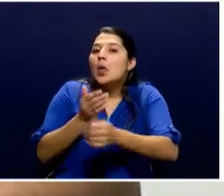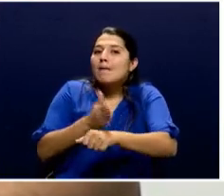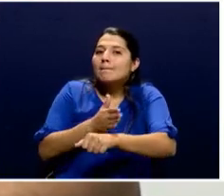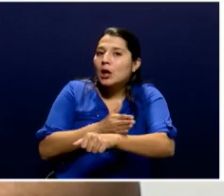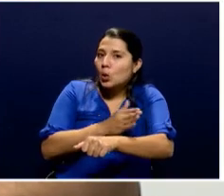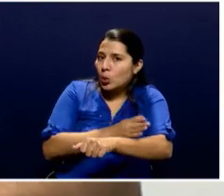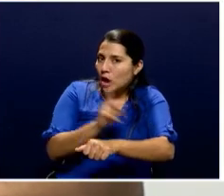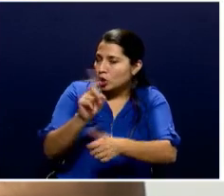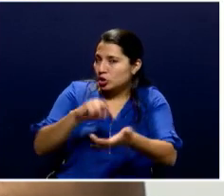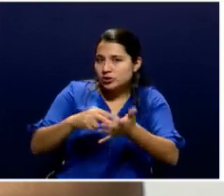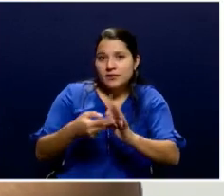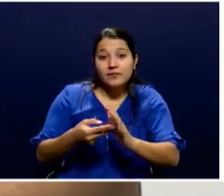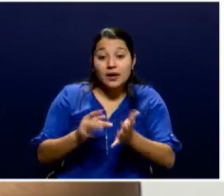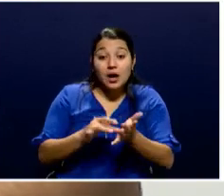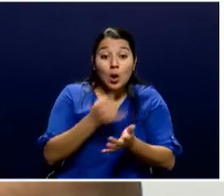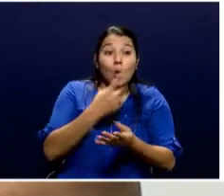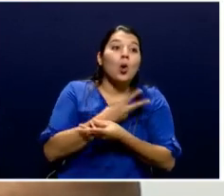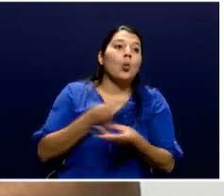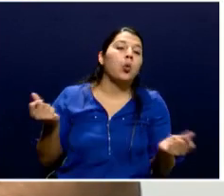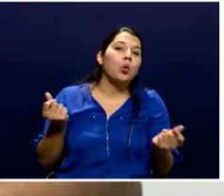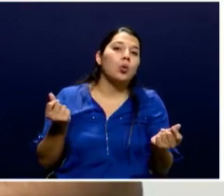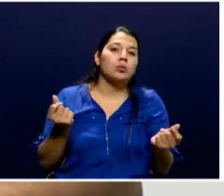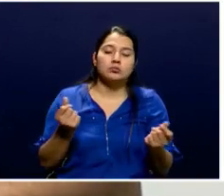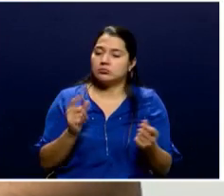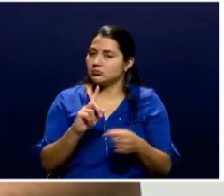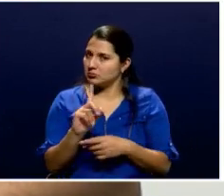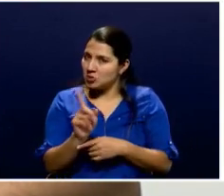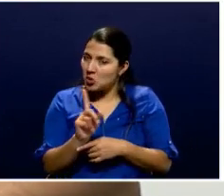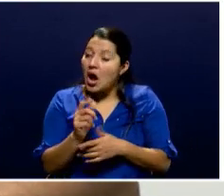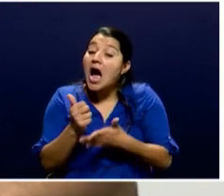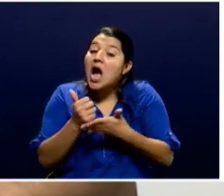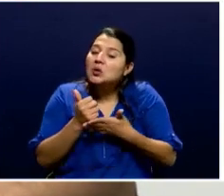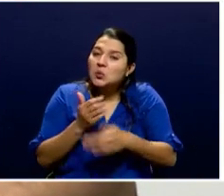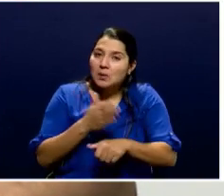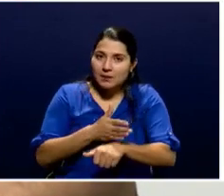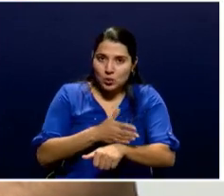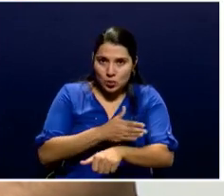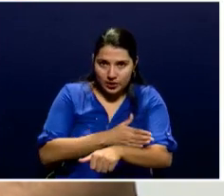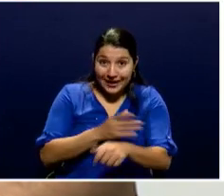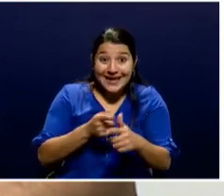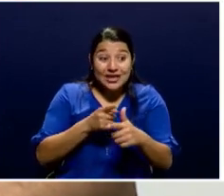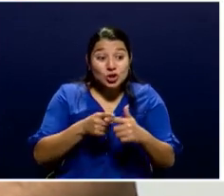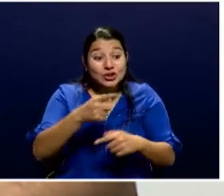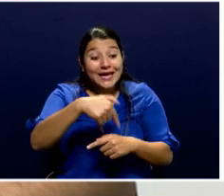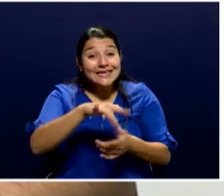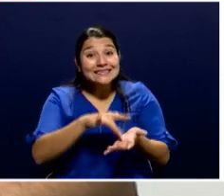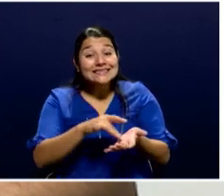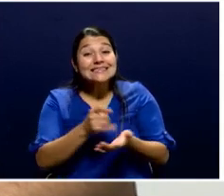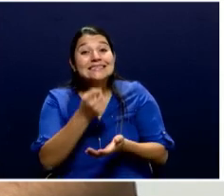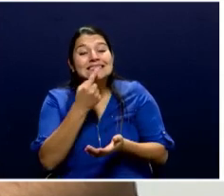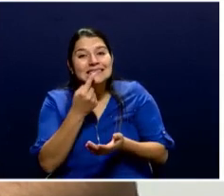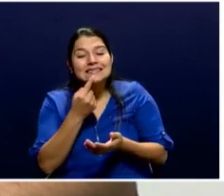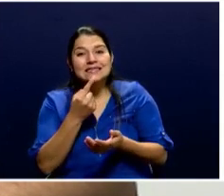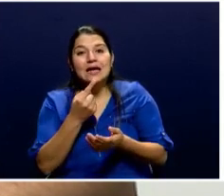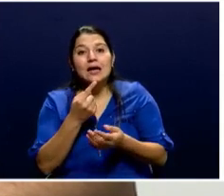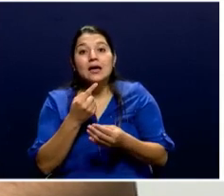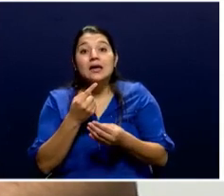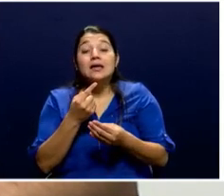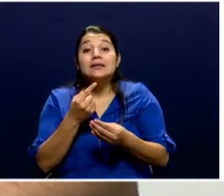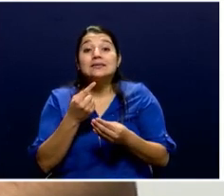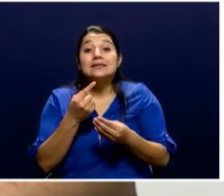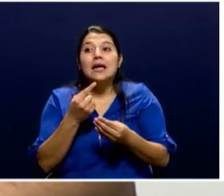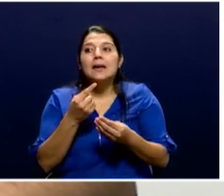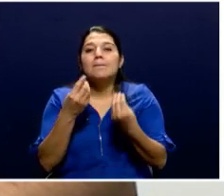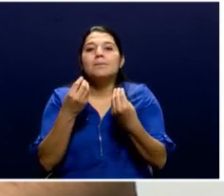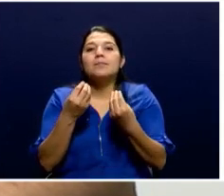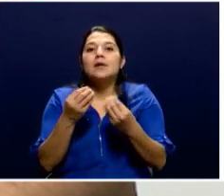que van a llevar. Entonces yo creo que por ahí iría. Y estas drogas entonces van a ser liberadas más rápidamente porque son para el